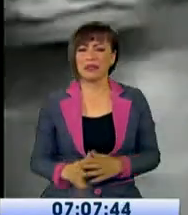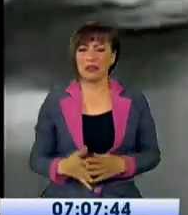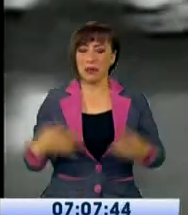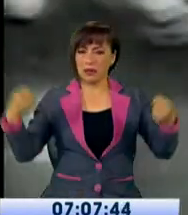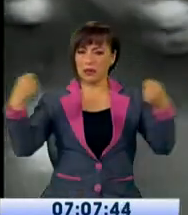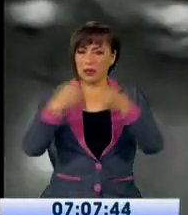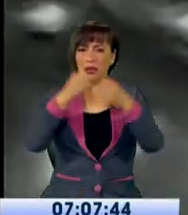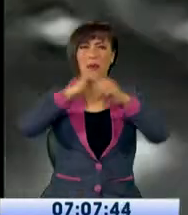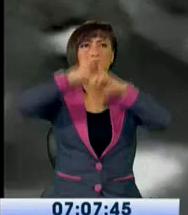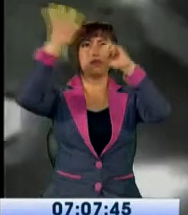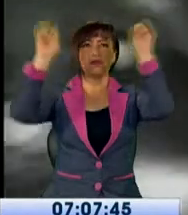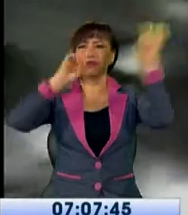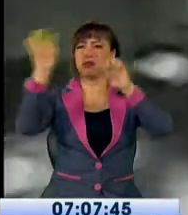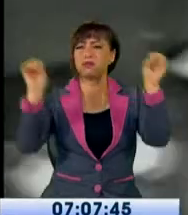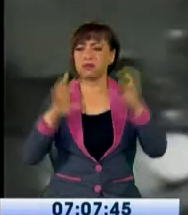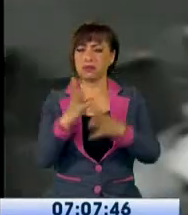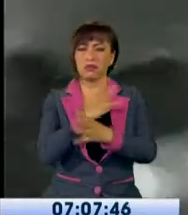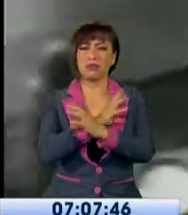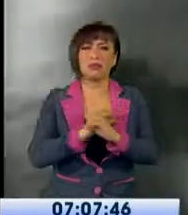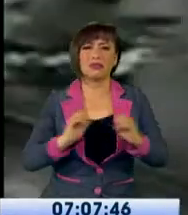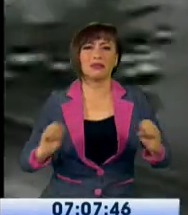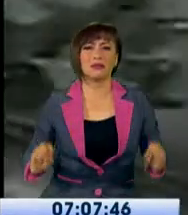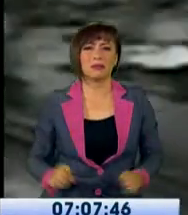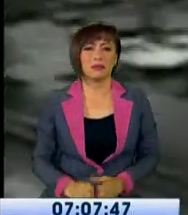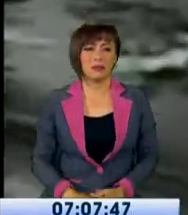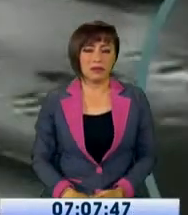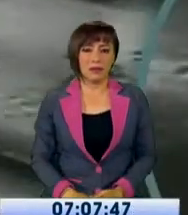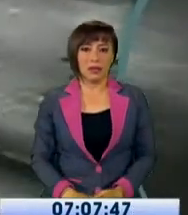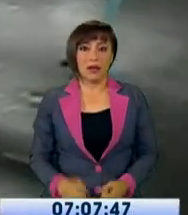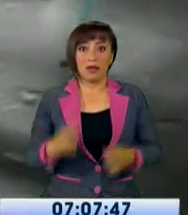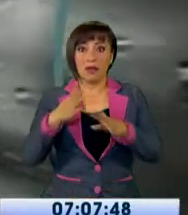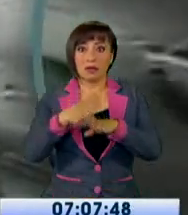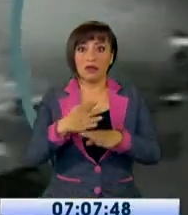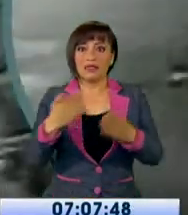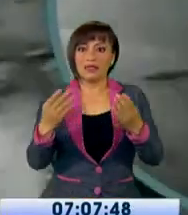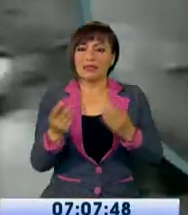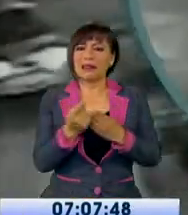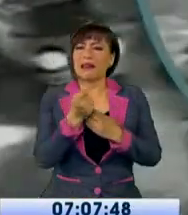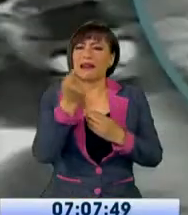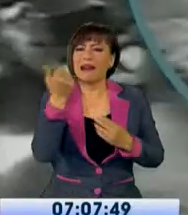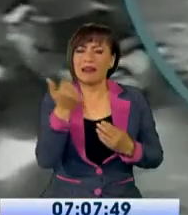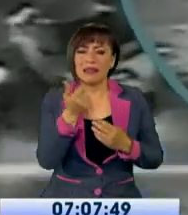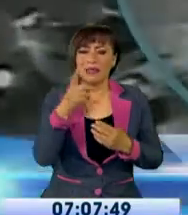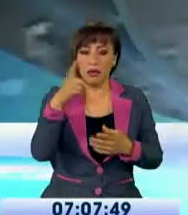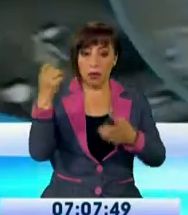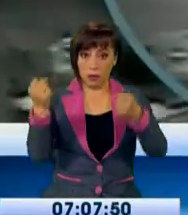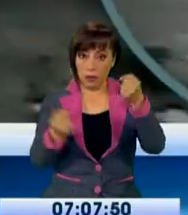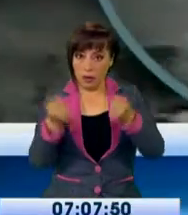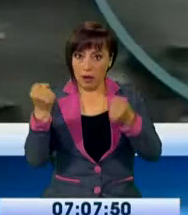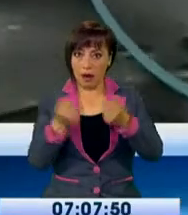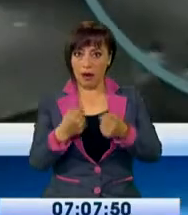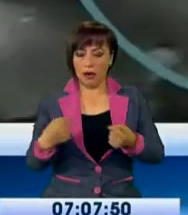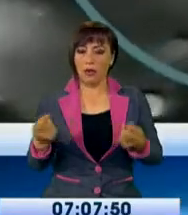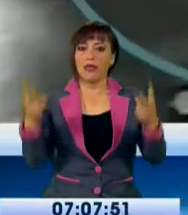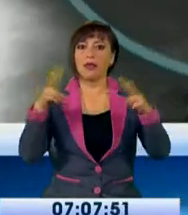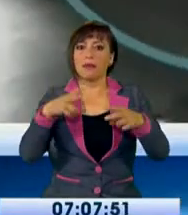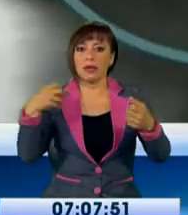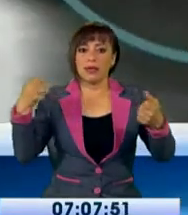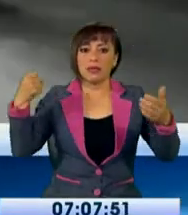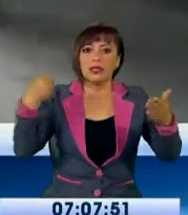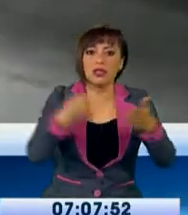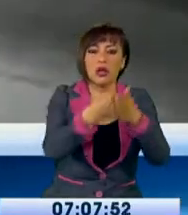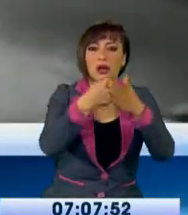impacto. Incluso por poco, un automóvil que circulaba por el sitio casi choca también a la